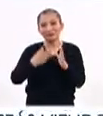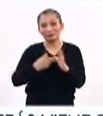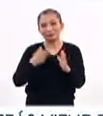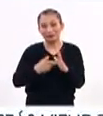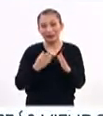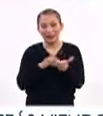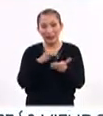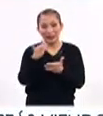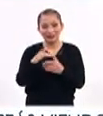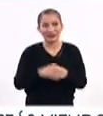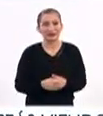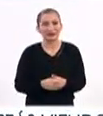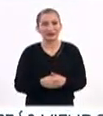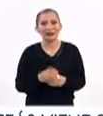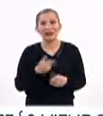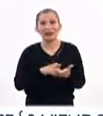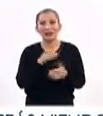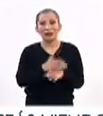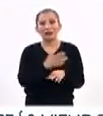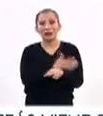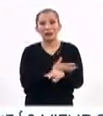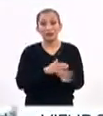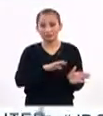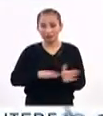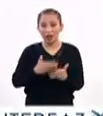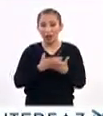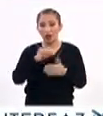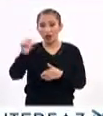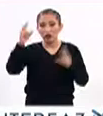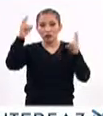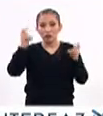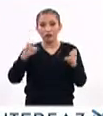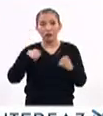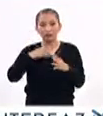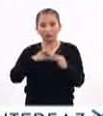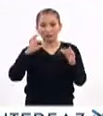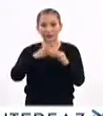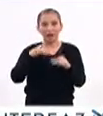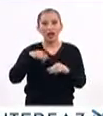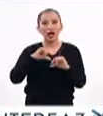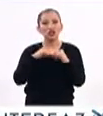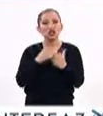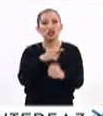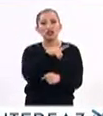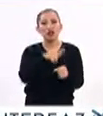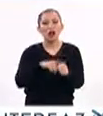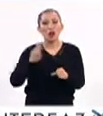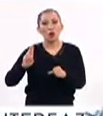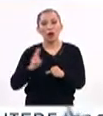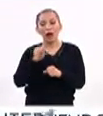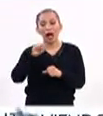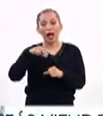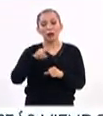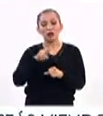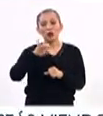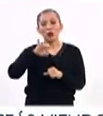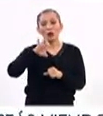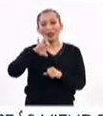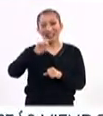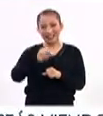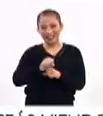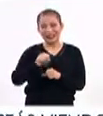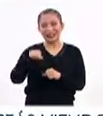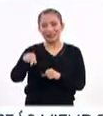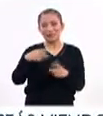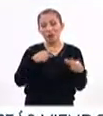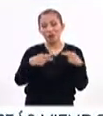Muchas gracias. Gracias por Gracias a acompañarnos. ustedes. Y bueno, vámonos a otros temas. Le comento que la Asociación Nacional de Universidades e Instituciones de Educación